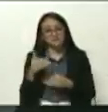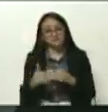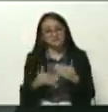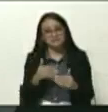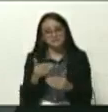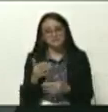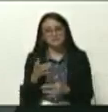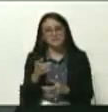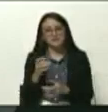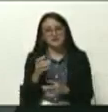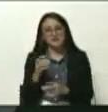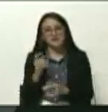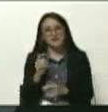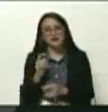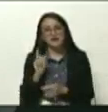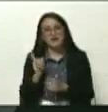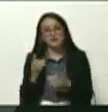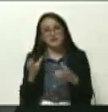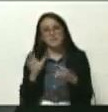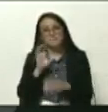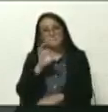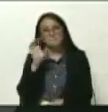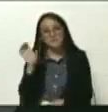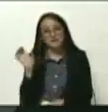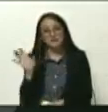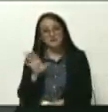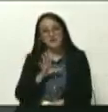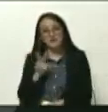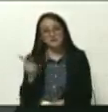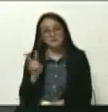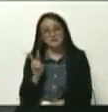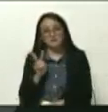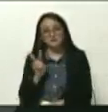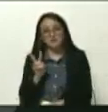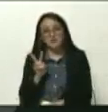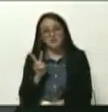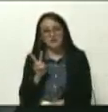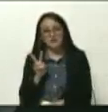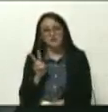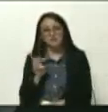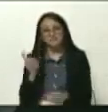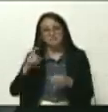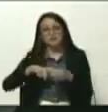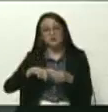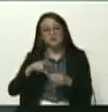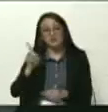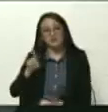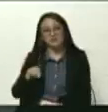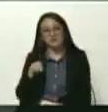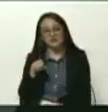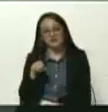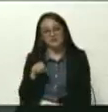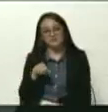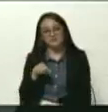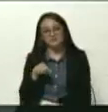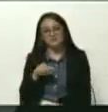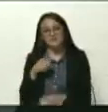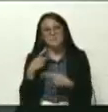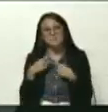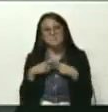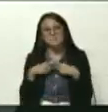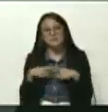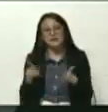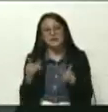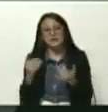el papel que jugaron países garantes, obviamente la República Bolivariana de Venezuela estaba circunscrito en este espacio, pero una vez